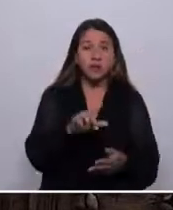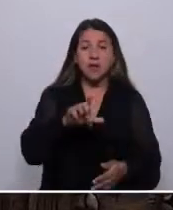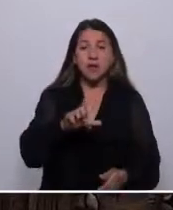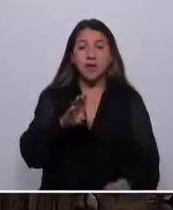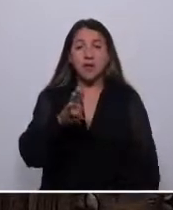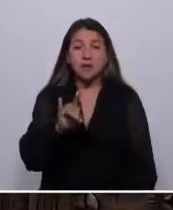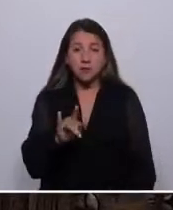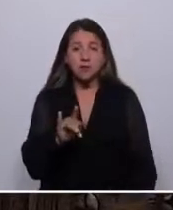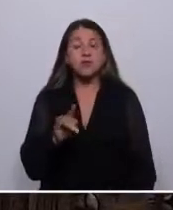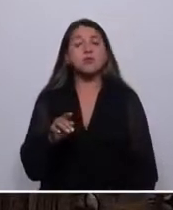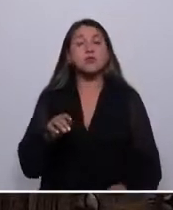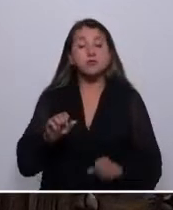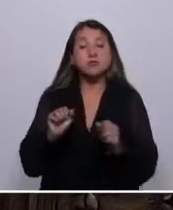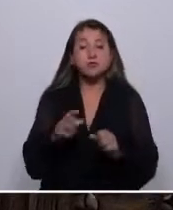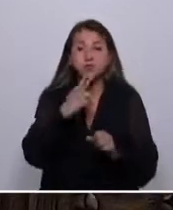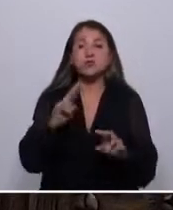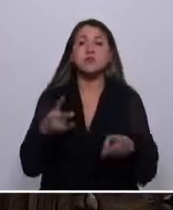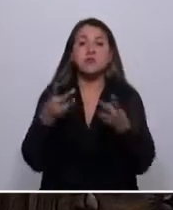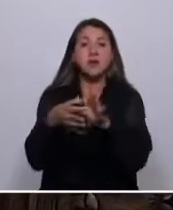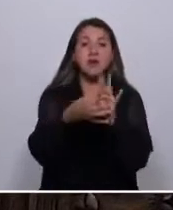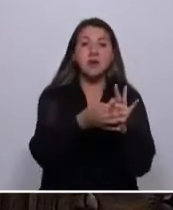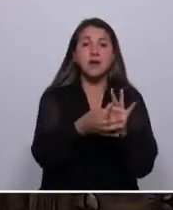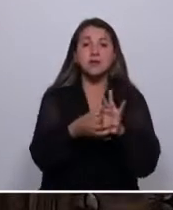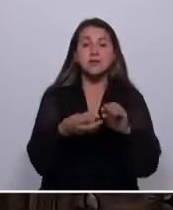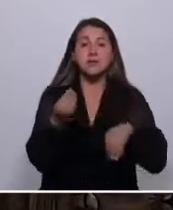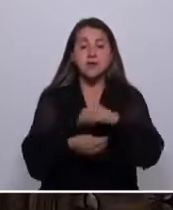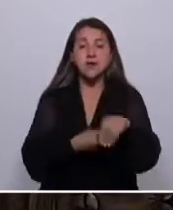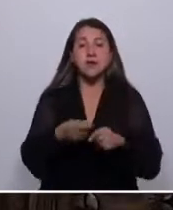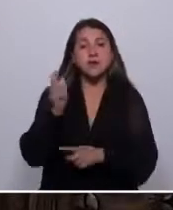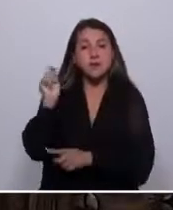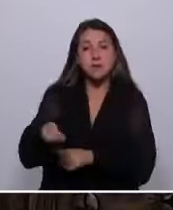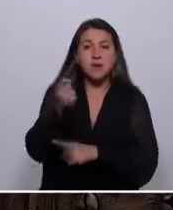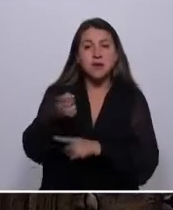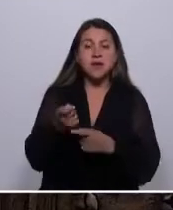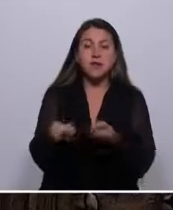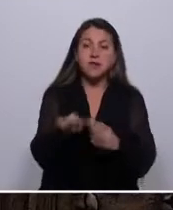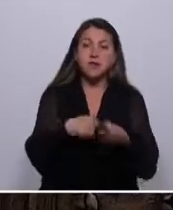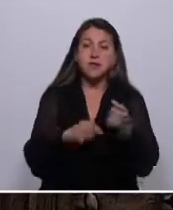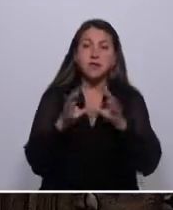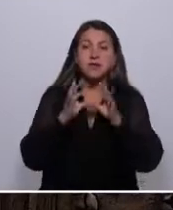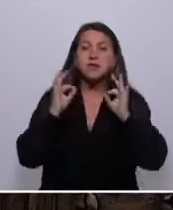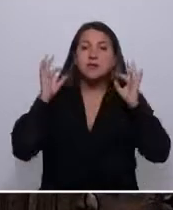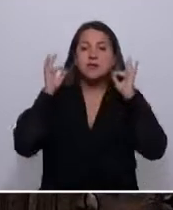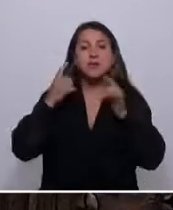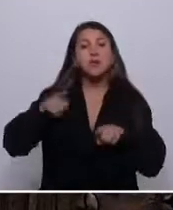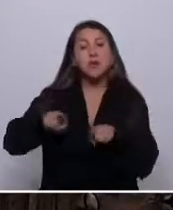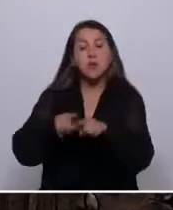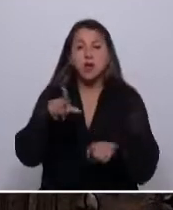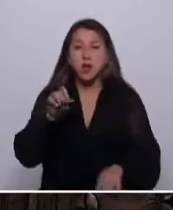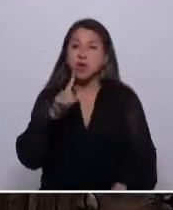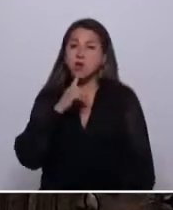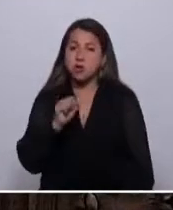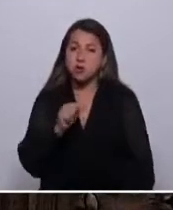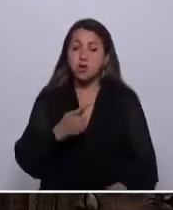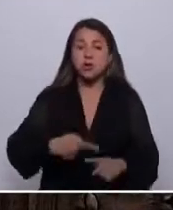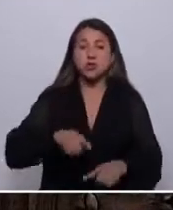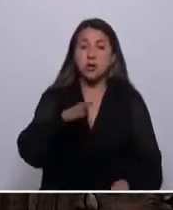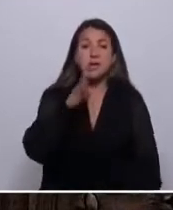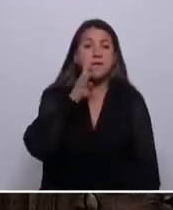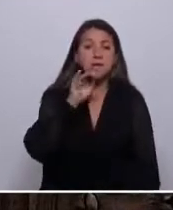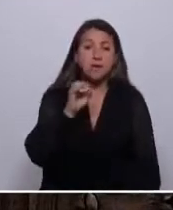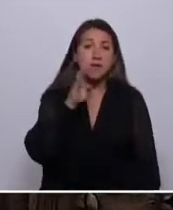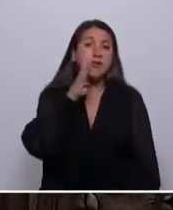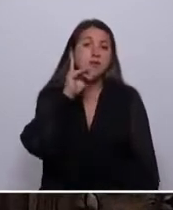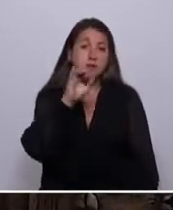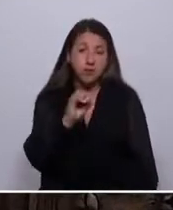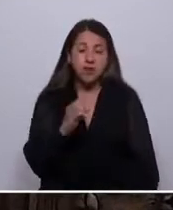que ha podido sobrevivir gracias a la pesca artesanal y al comercio, igual que mi natal Lota. La provincia de Biobío, zona pujante en